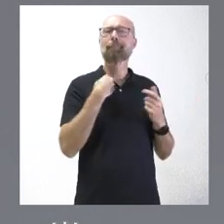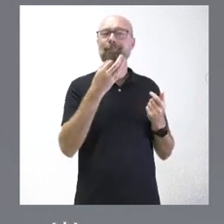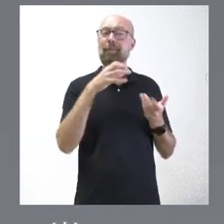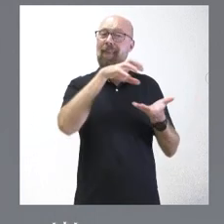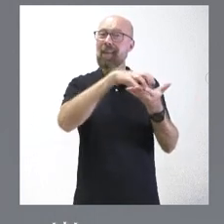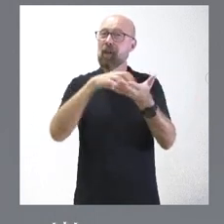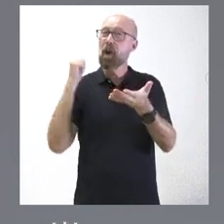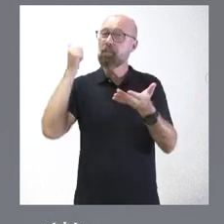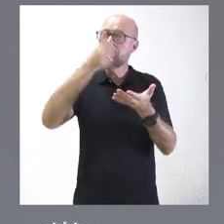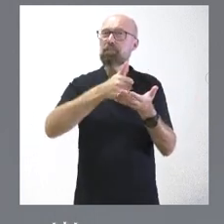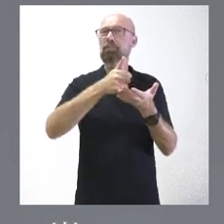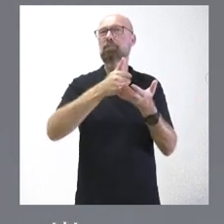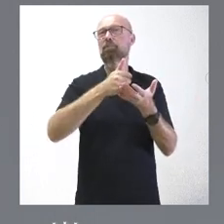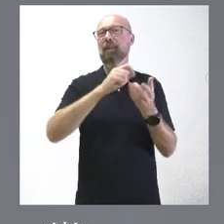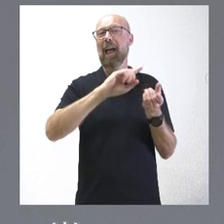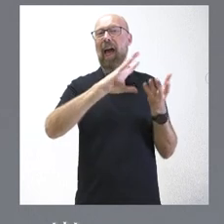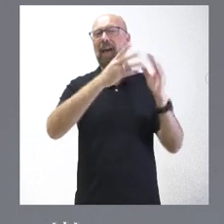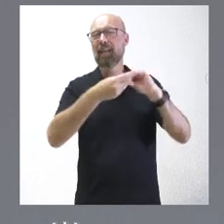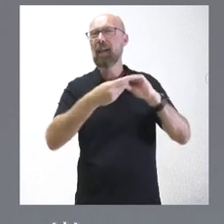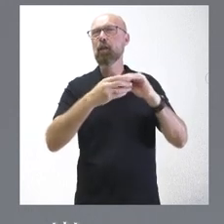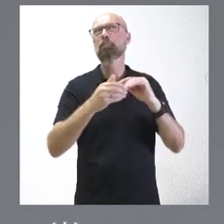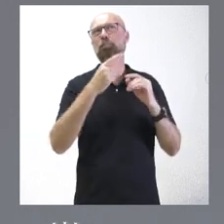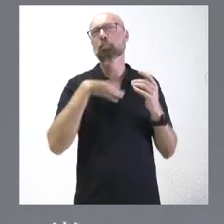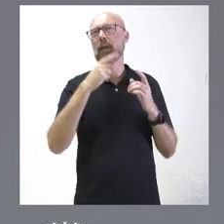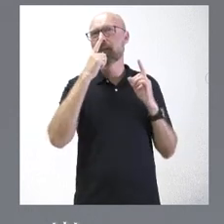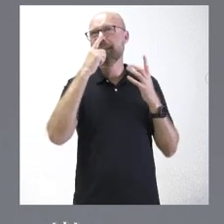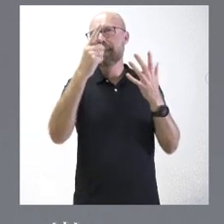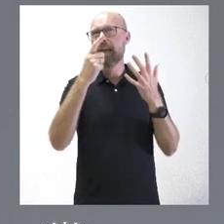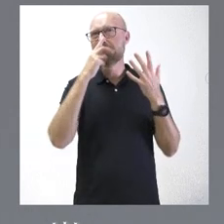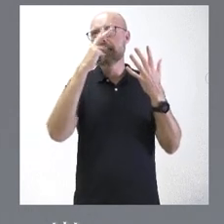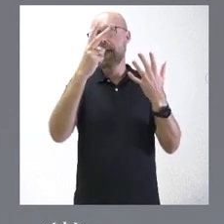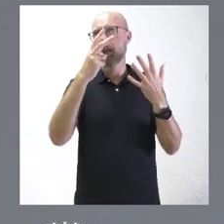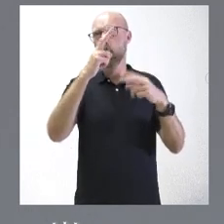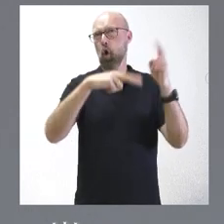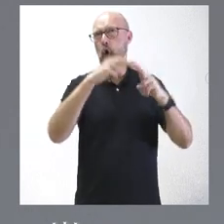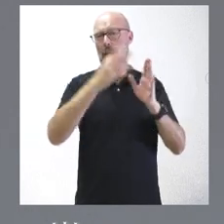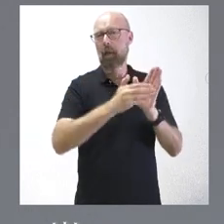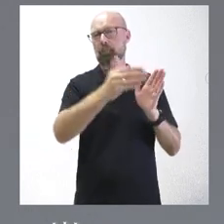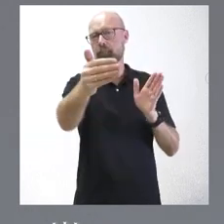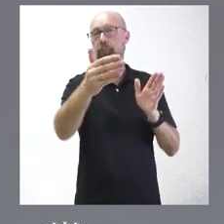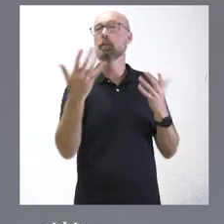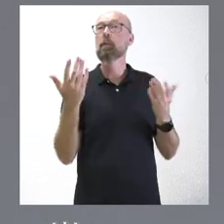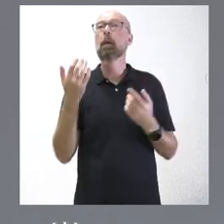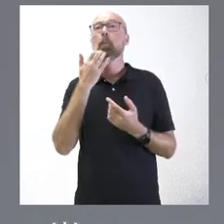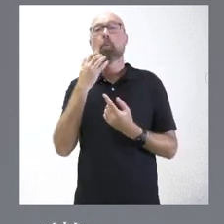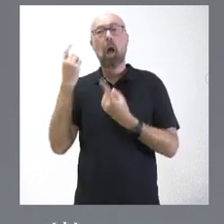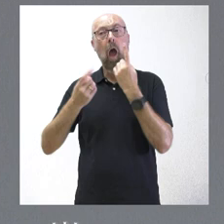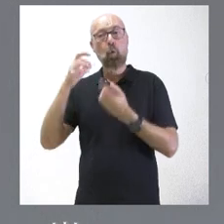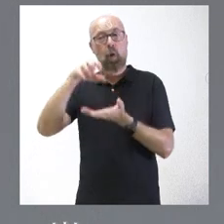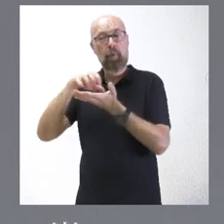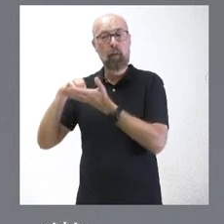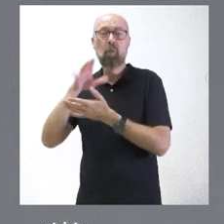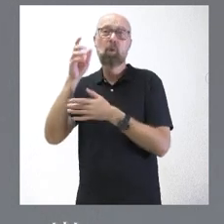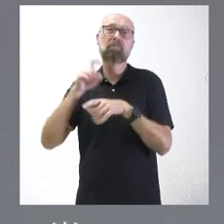fuera alrededor de seis siete años para poder hacer las obras y habrá centros en que por la propia tipología